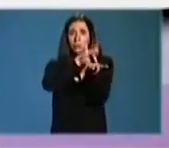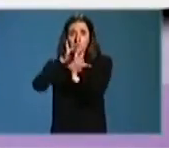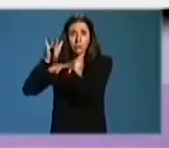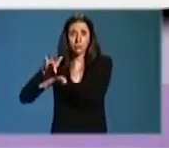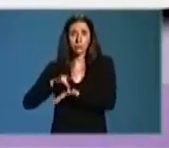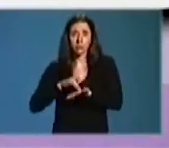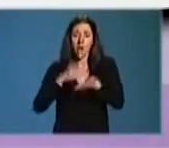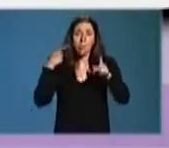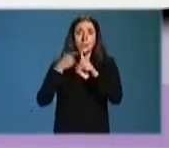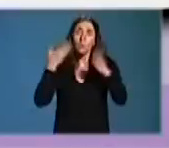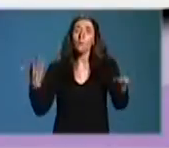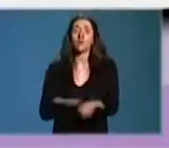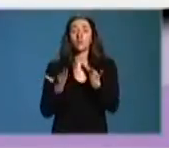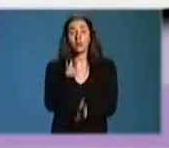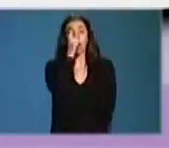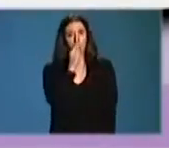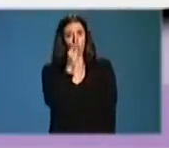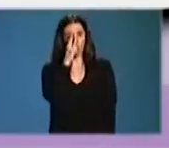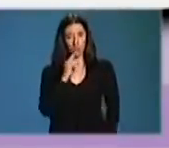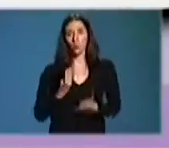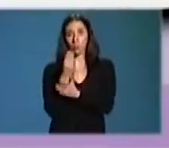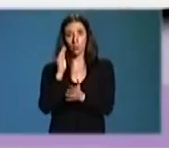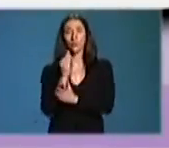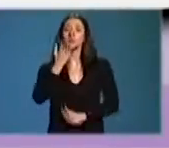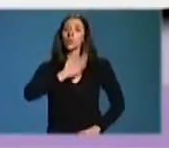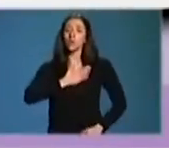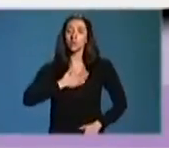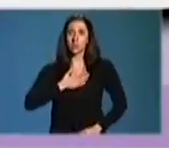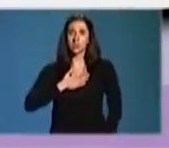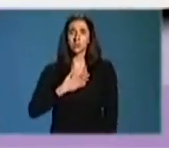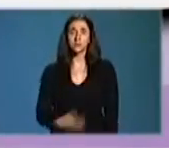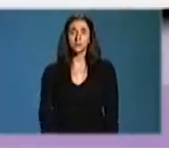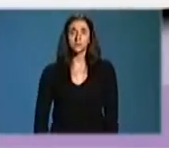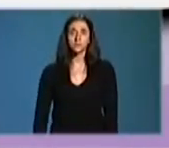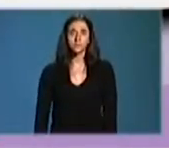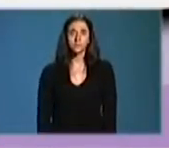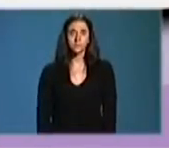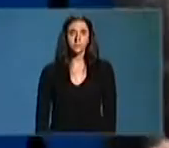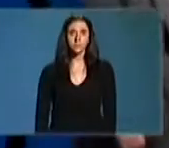provincia luguesa ellos nuestros productos autóctonos en diversas ferias de turismo